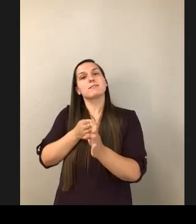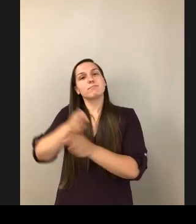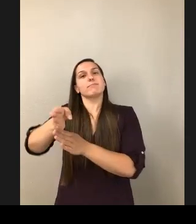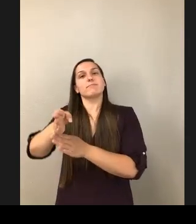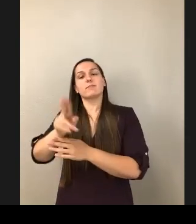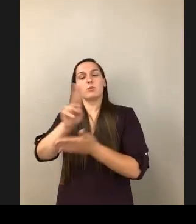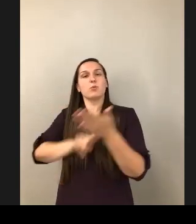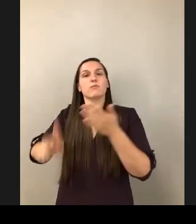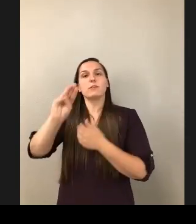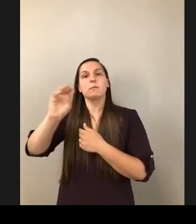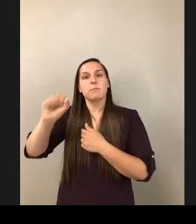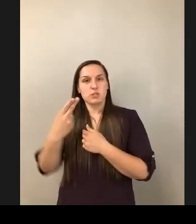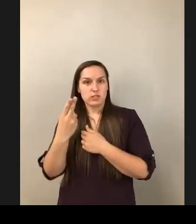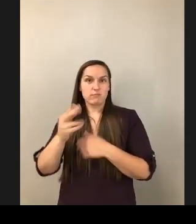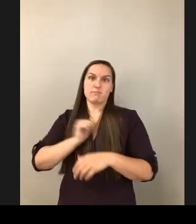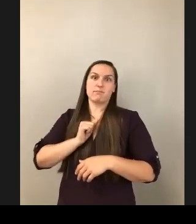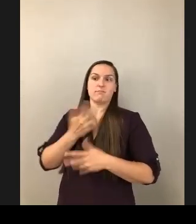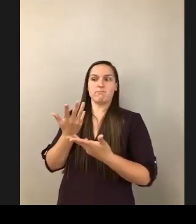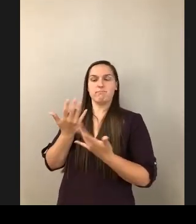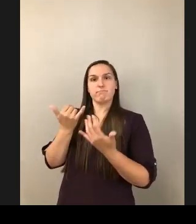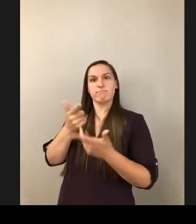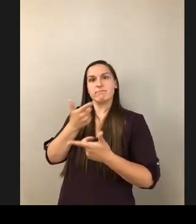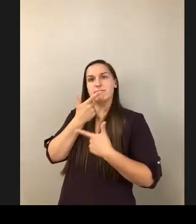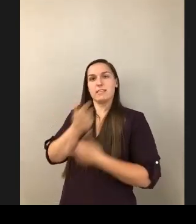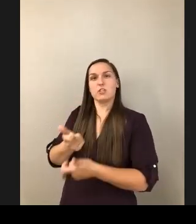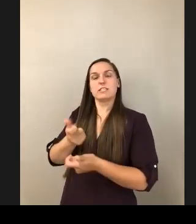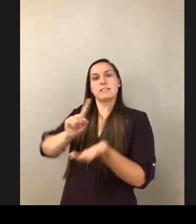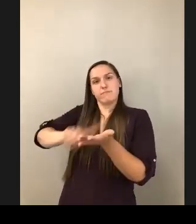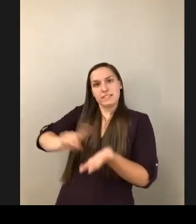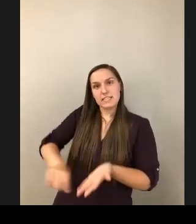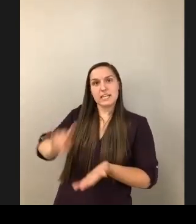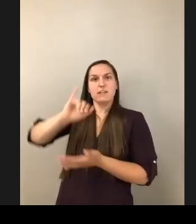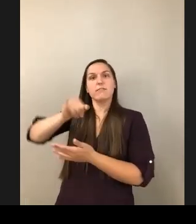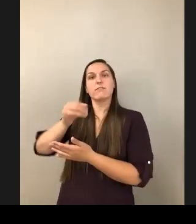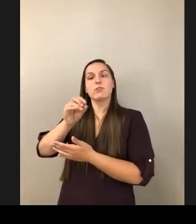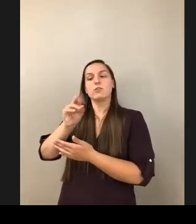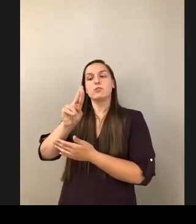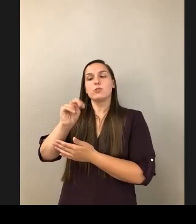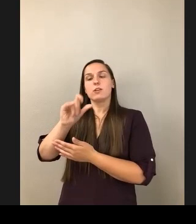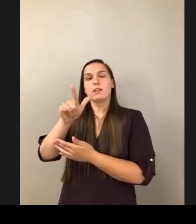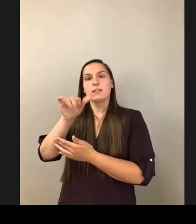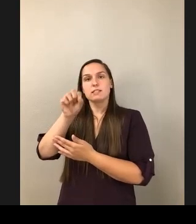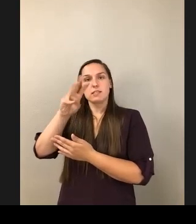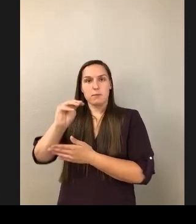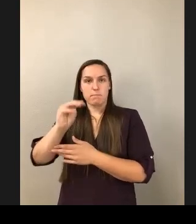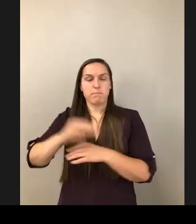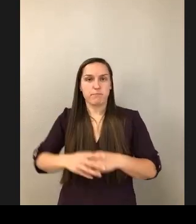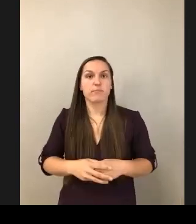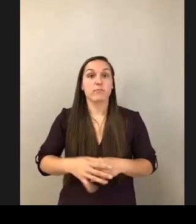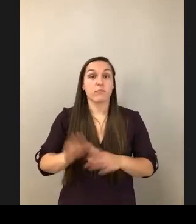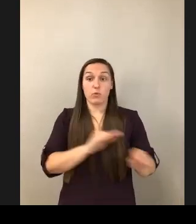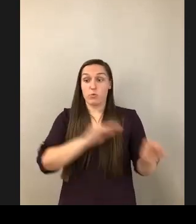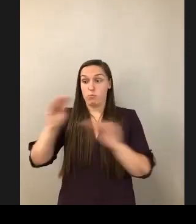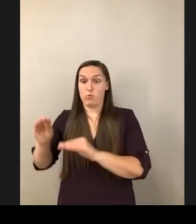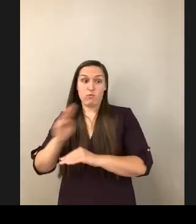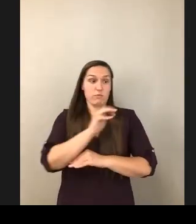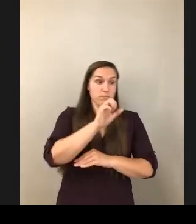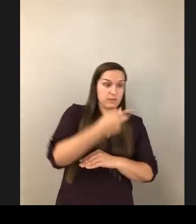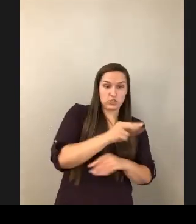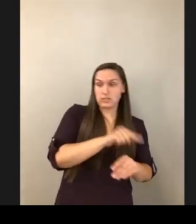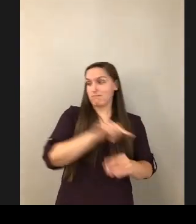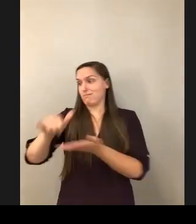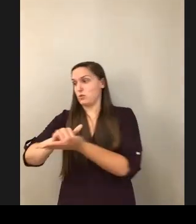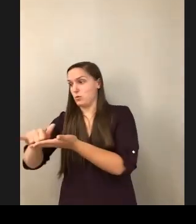estudié economía en la Universidad de Michigan, pero yo tuve interés en periodismo de